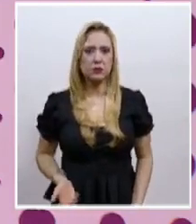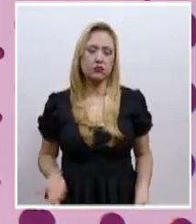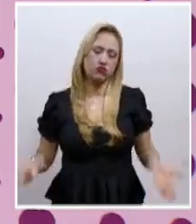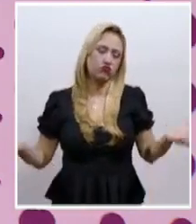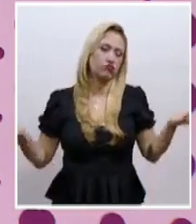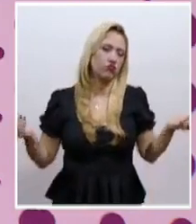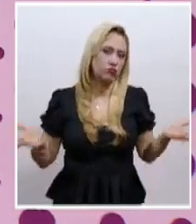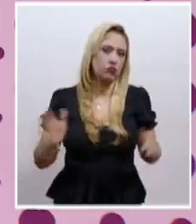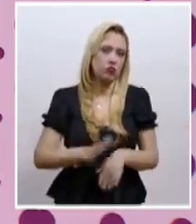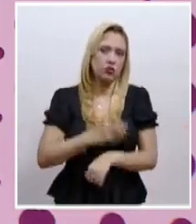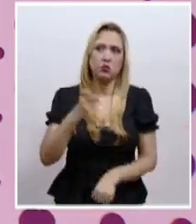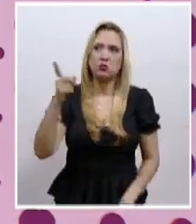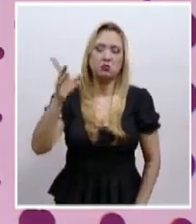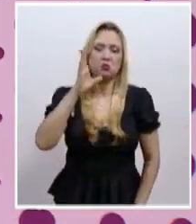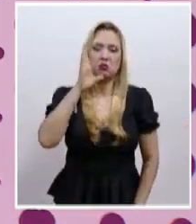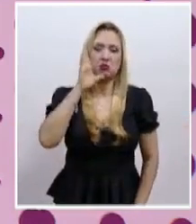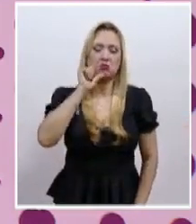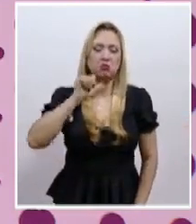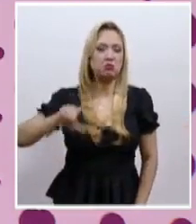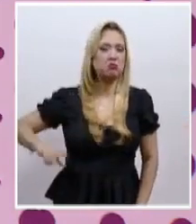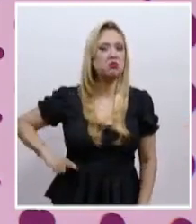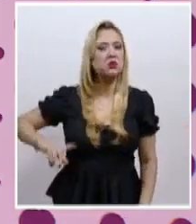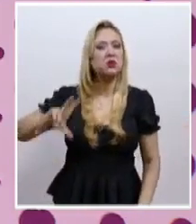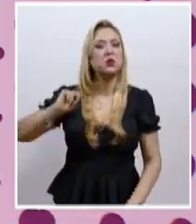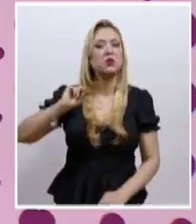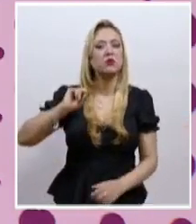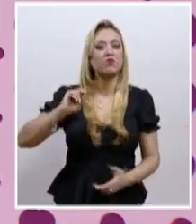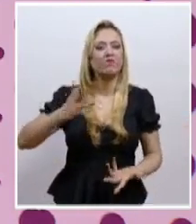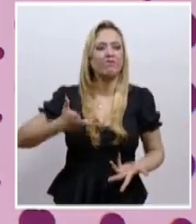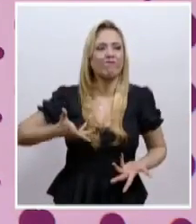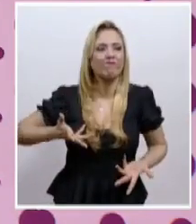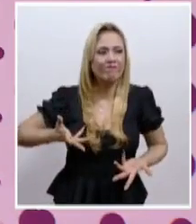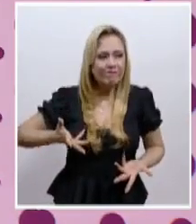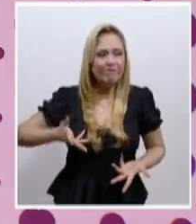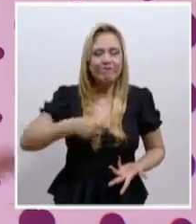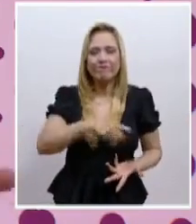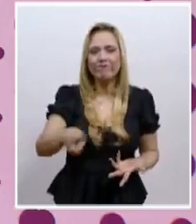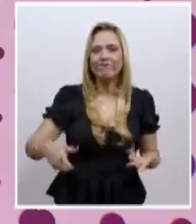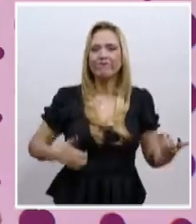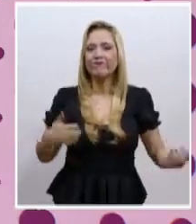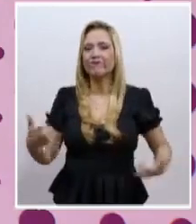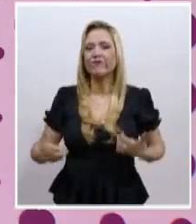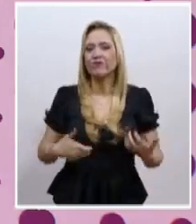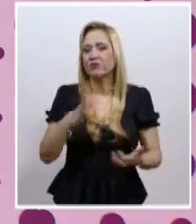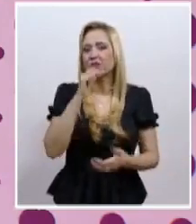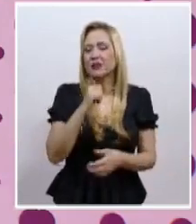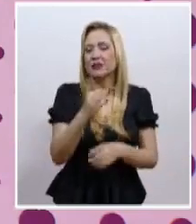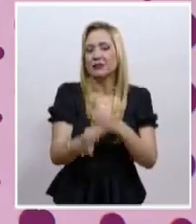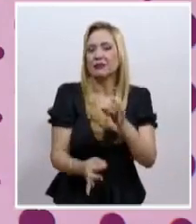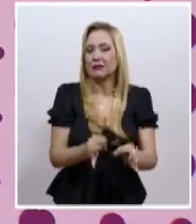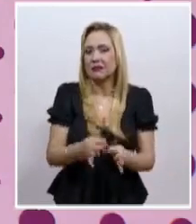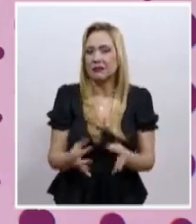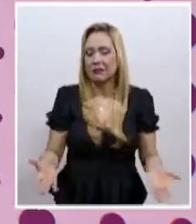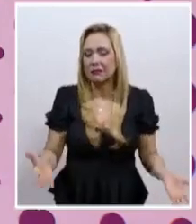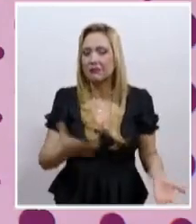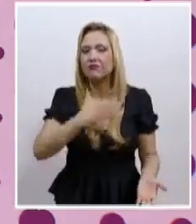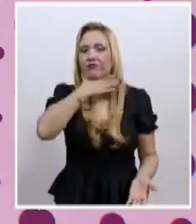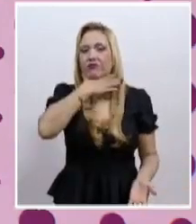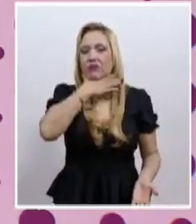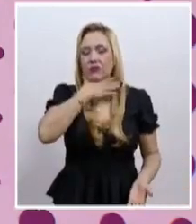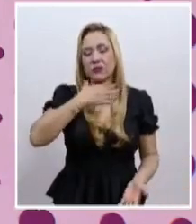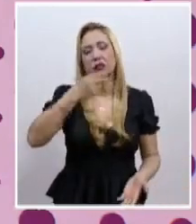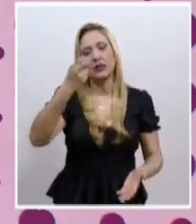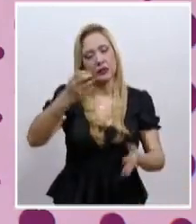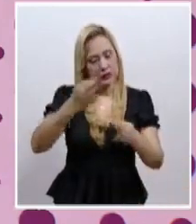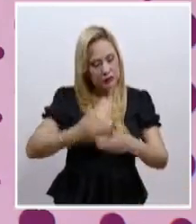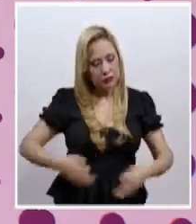difícilmente el Estado puede cumplir con la satisfacción de los derechos humanos. Entonces, el presupuesto es fundamental porque es